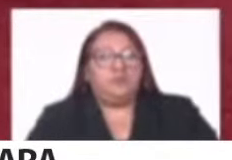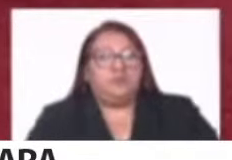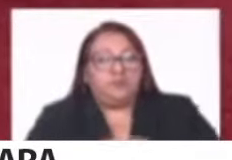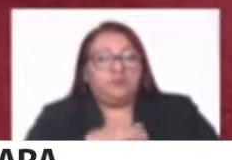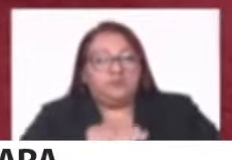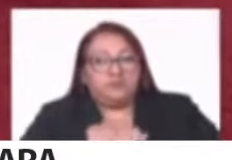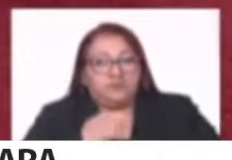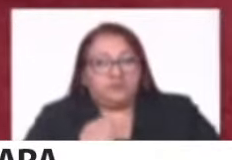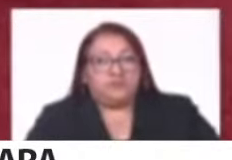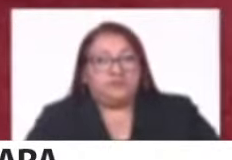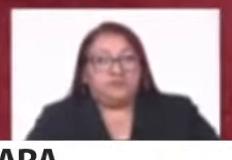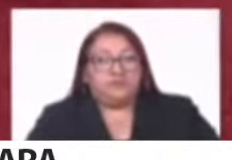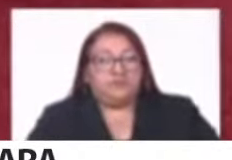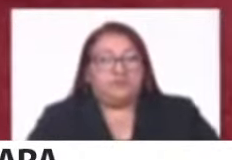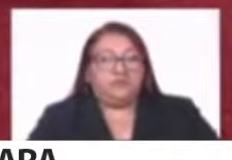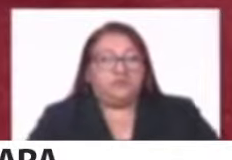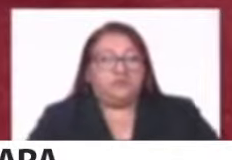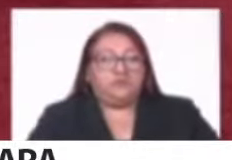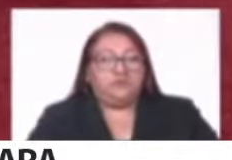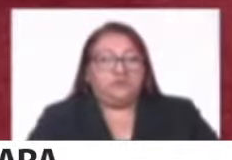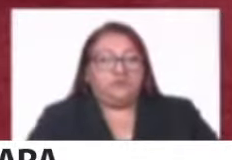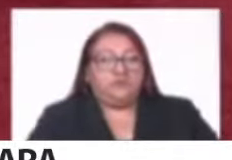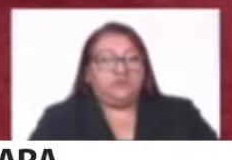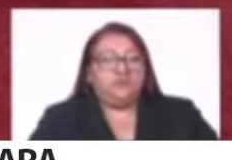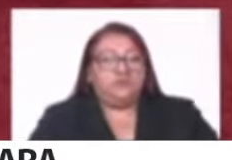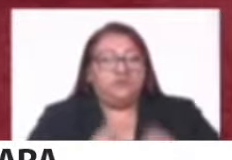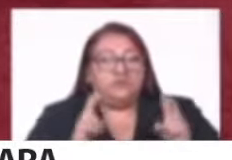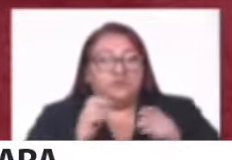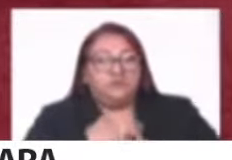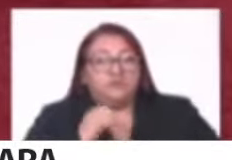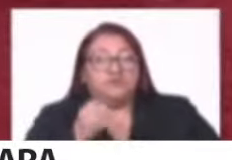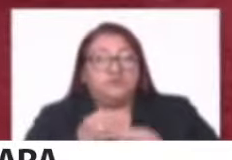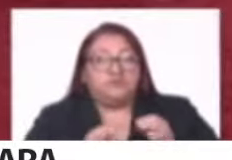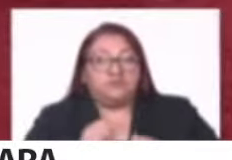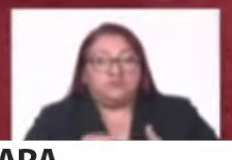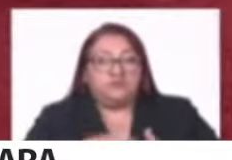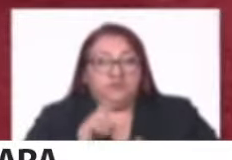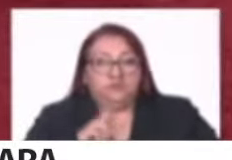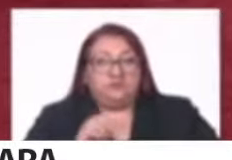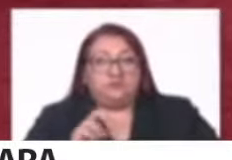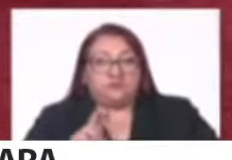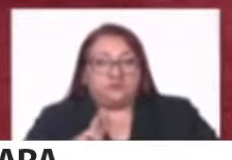salud, en el ámbito de salud, el presupuesto del